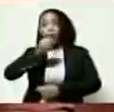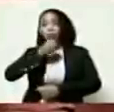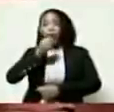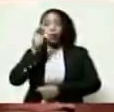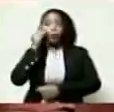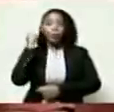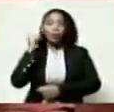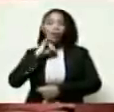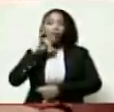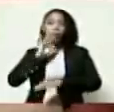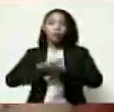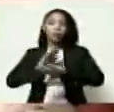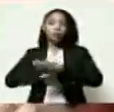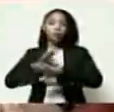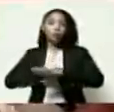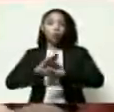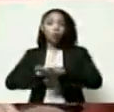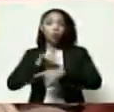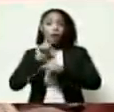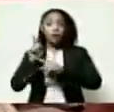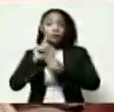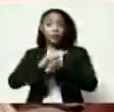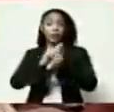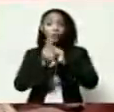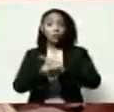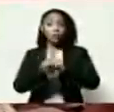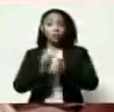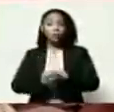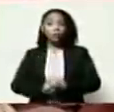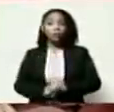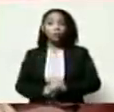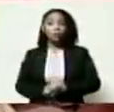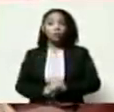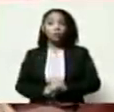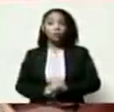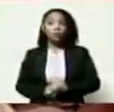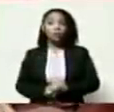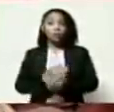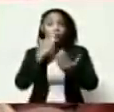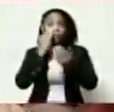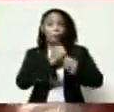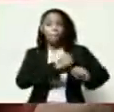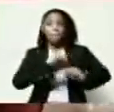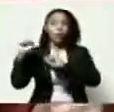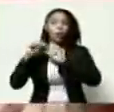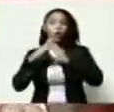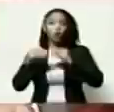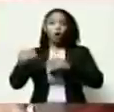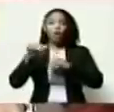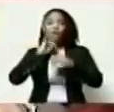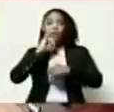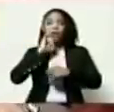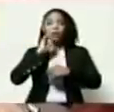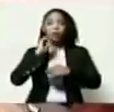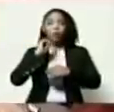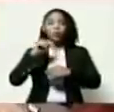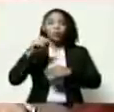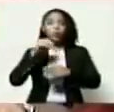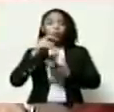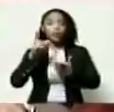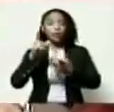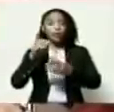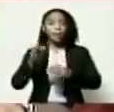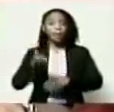reportera para informar, y así se ha convertido, ¿eh? Y contrarrestar todo el ataque mediático. Por eso es importante este